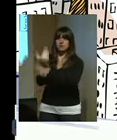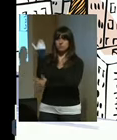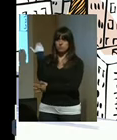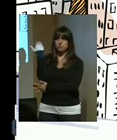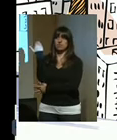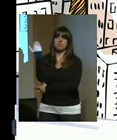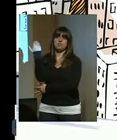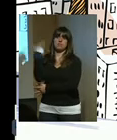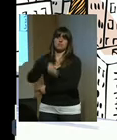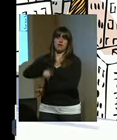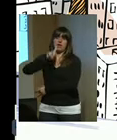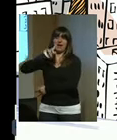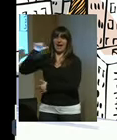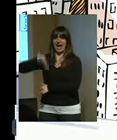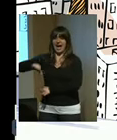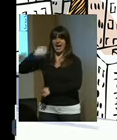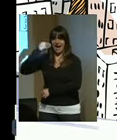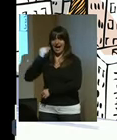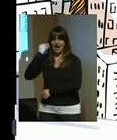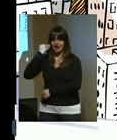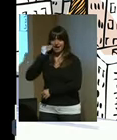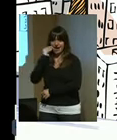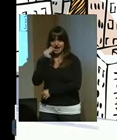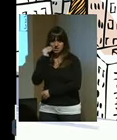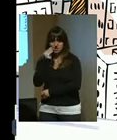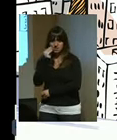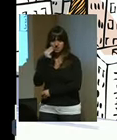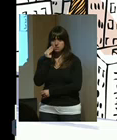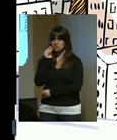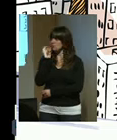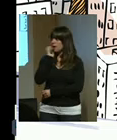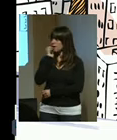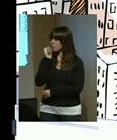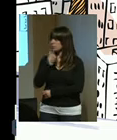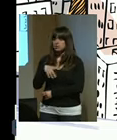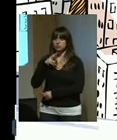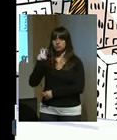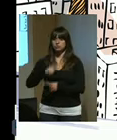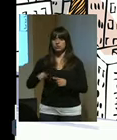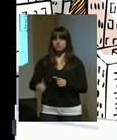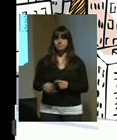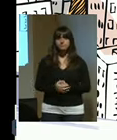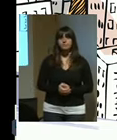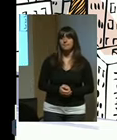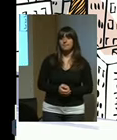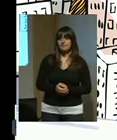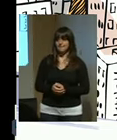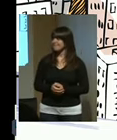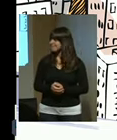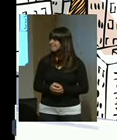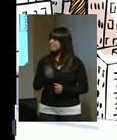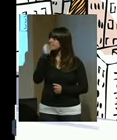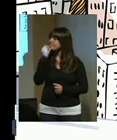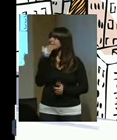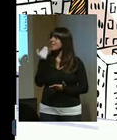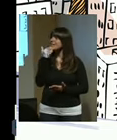en programas de infravivienda y rehabilitación de comunidades de propietarios. Diana. Muchas gracias. ¿Se escucha?